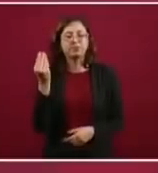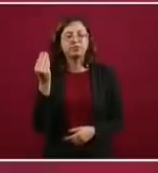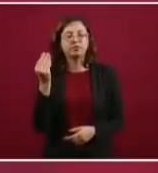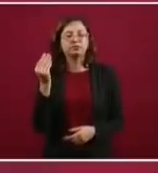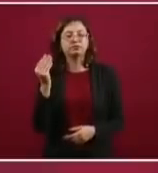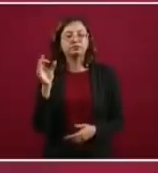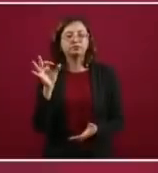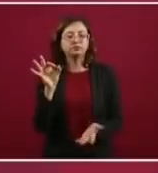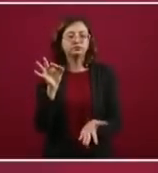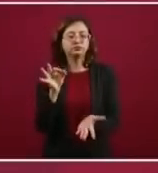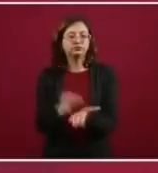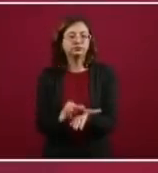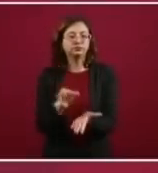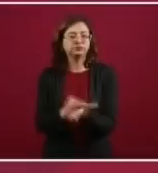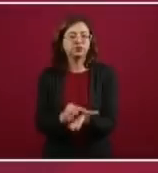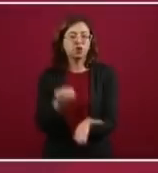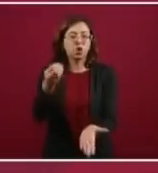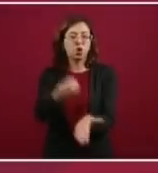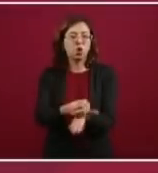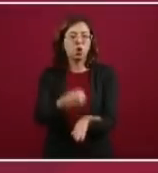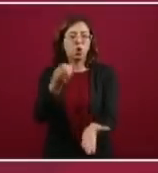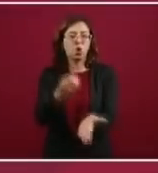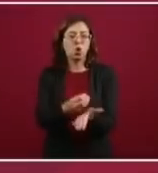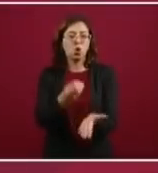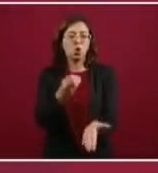una reluciente pieza de oro,